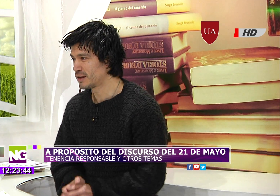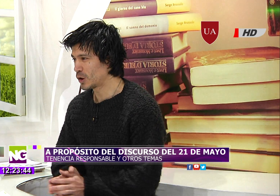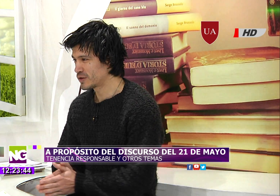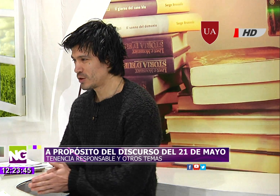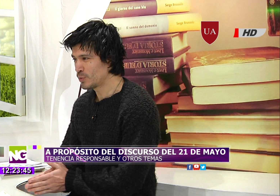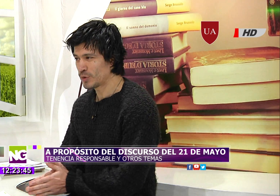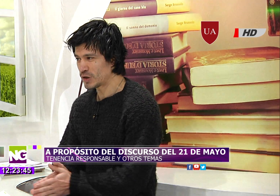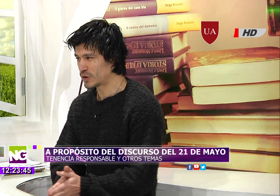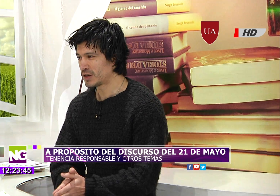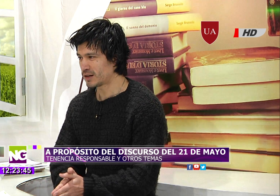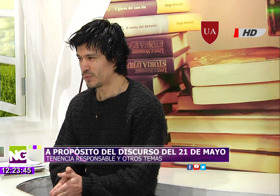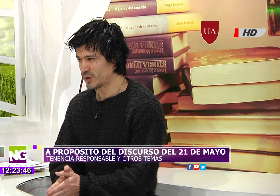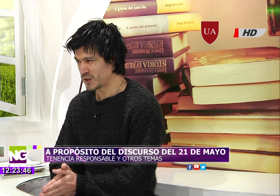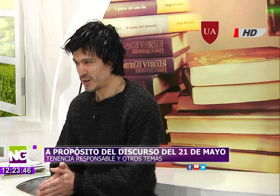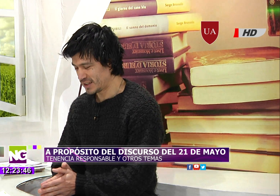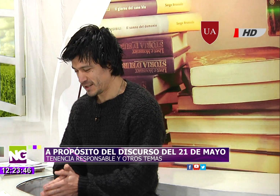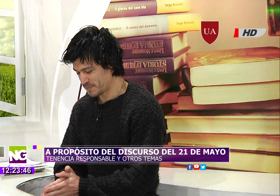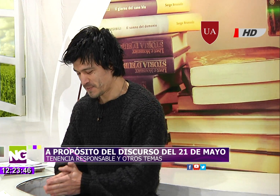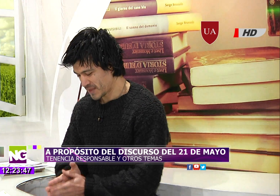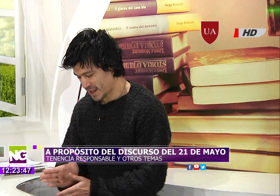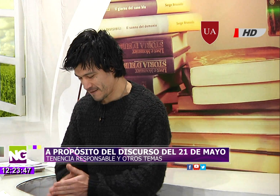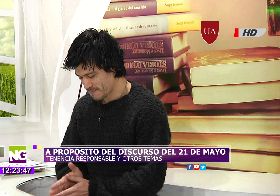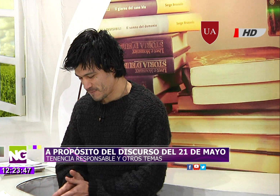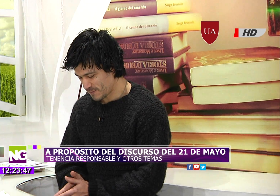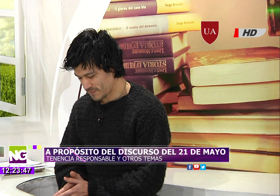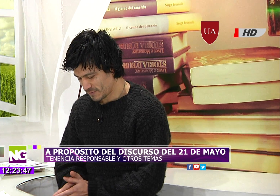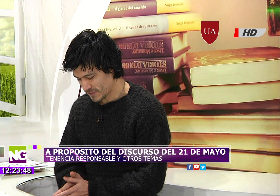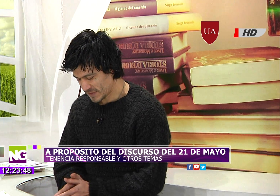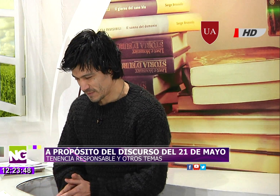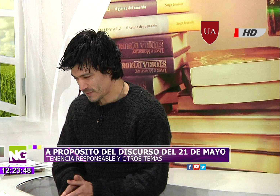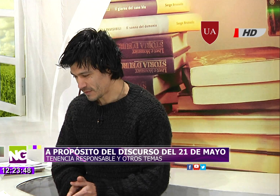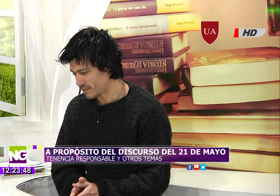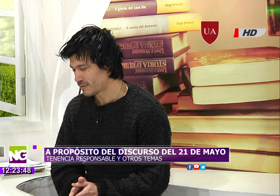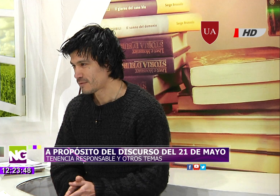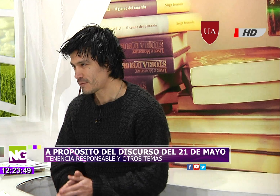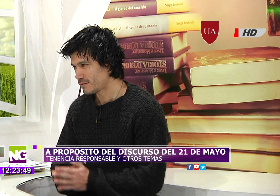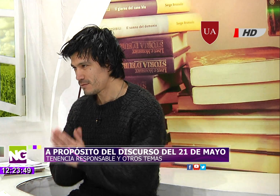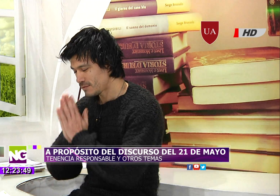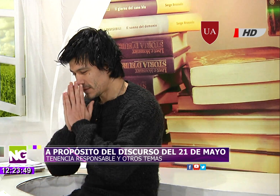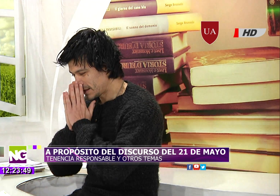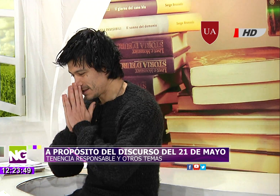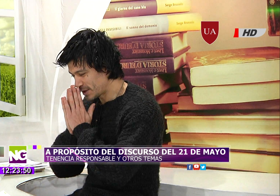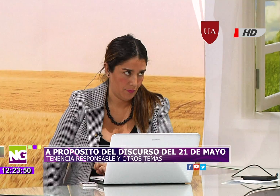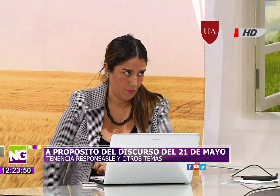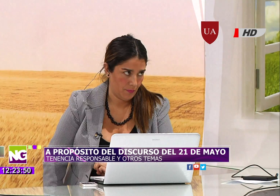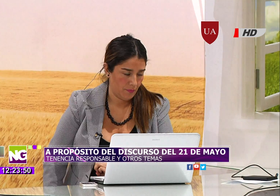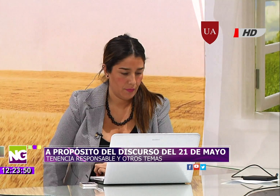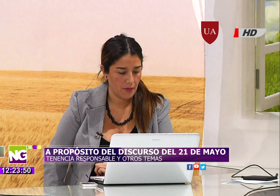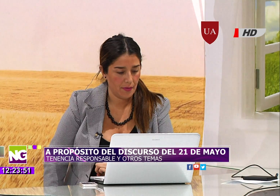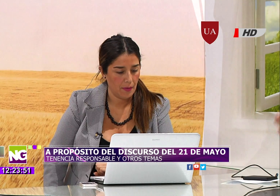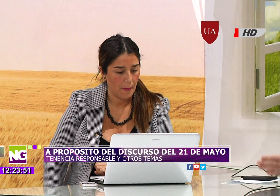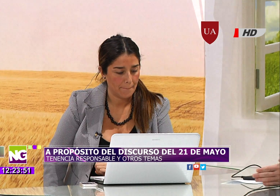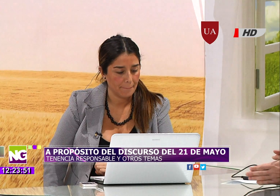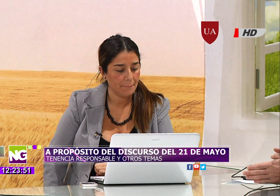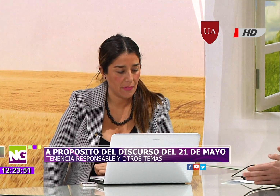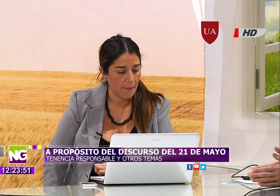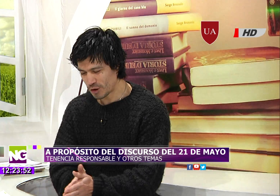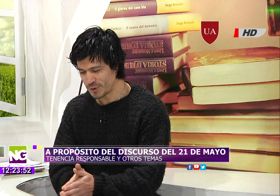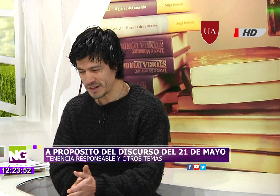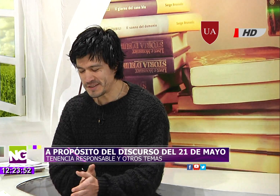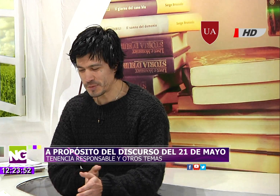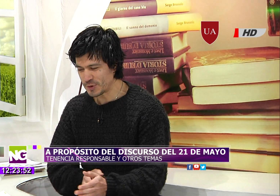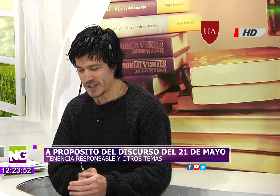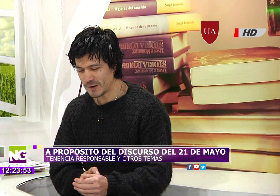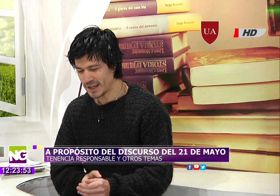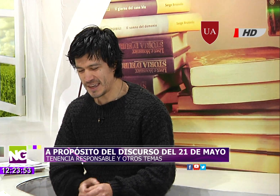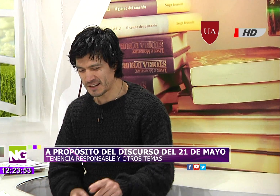¿Ya? Desglosando un poquito estas responsabilidades. Partamos con el primero. Ambiente adecuado. Sí, mira, te voy a hacer un resumen. Nosotros, ¿ya?,